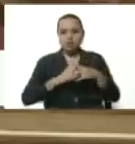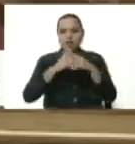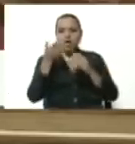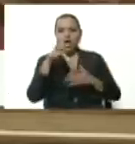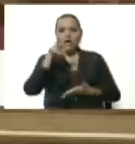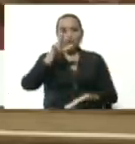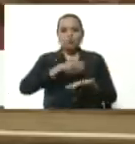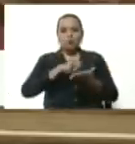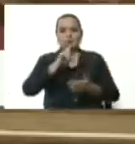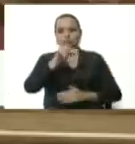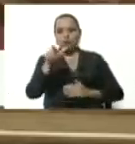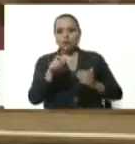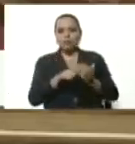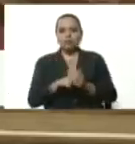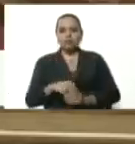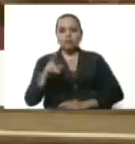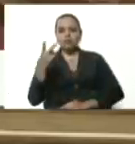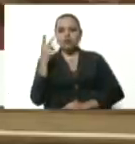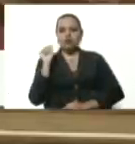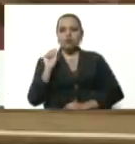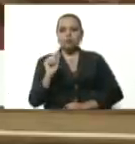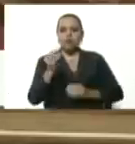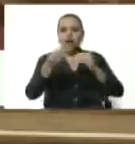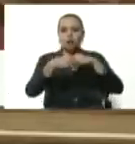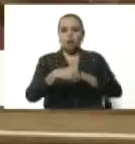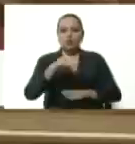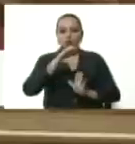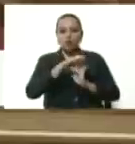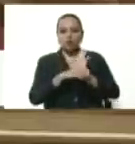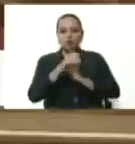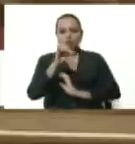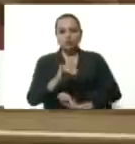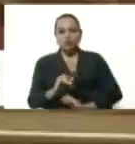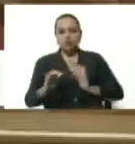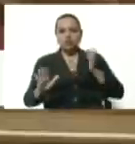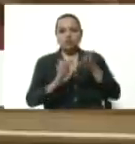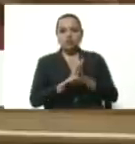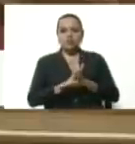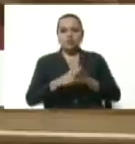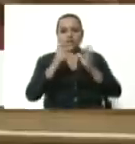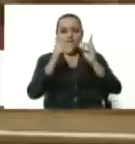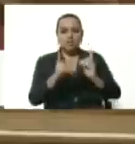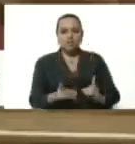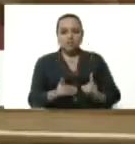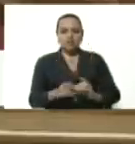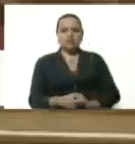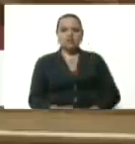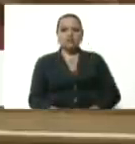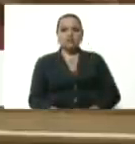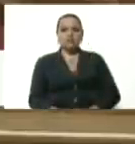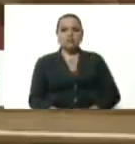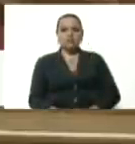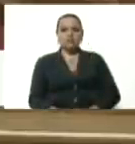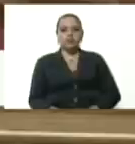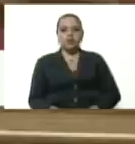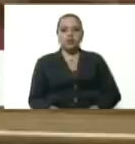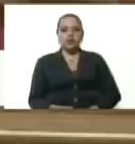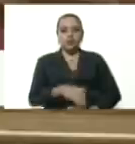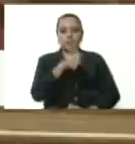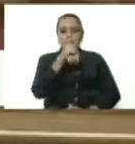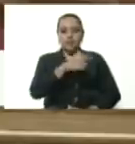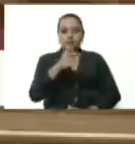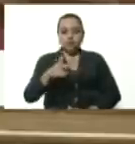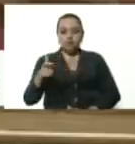por unanimidad. En el segundo punto, el acuerdo constituyente, en ocasión de la designación constitucional de los integrantes del